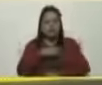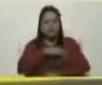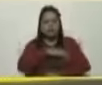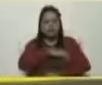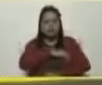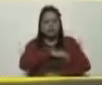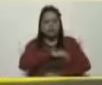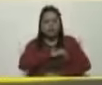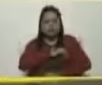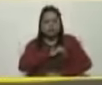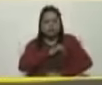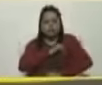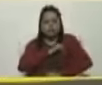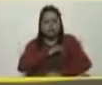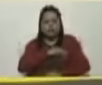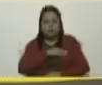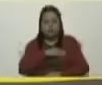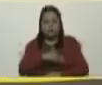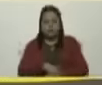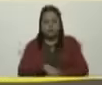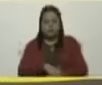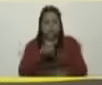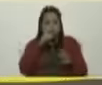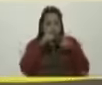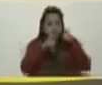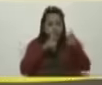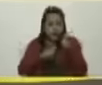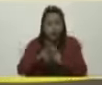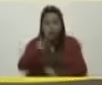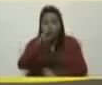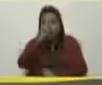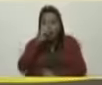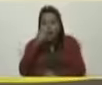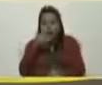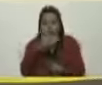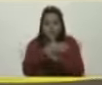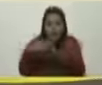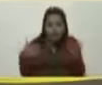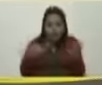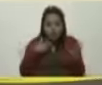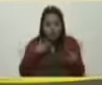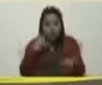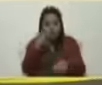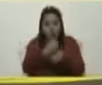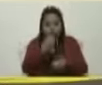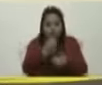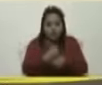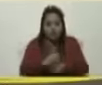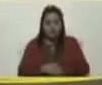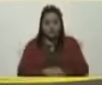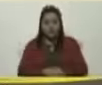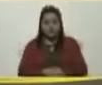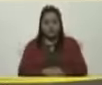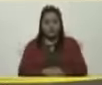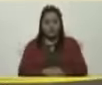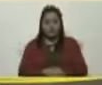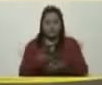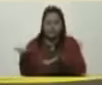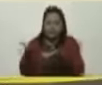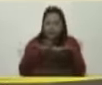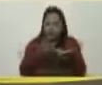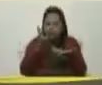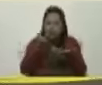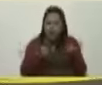muy pendiente en estos 2 años y medio que tengo. He recibido